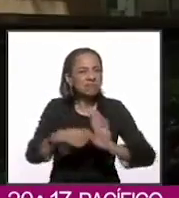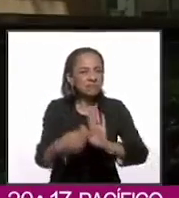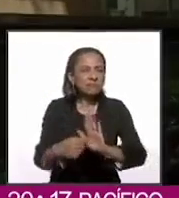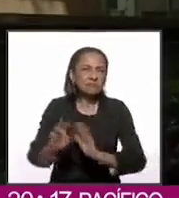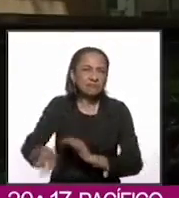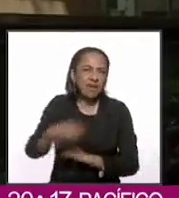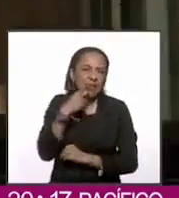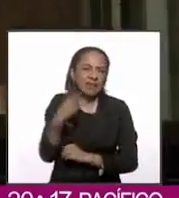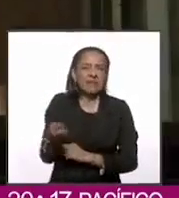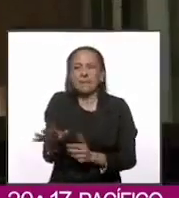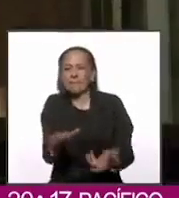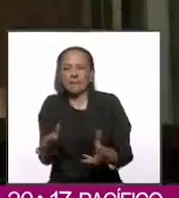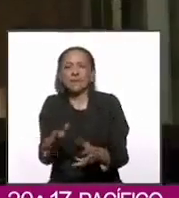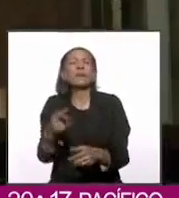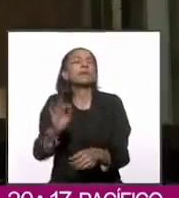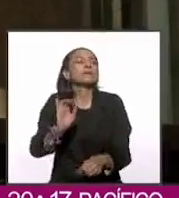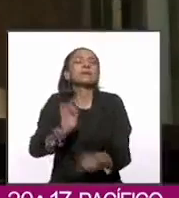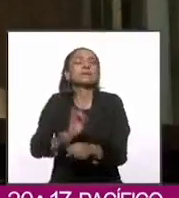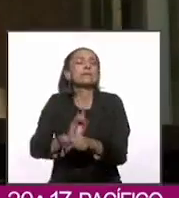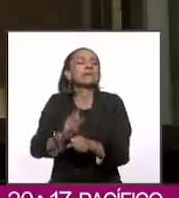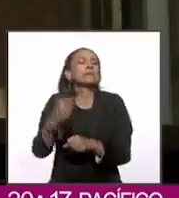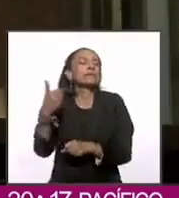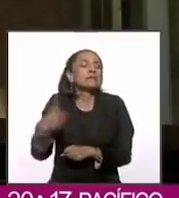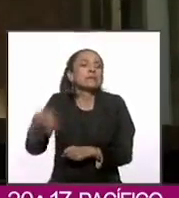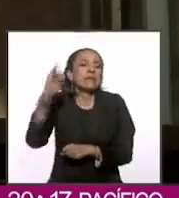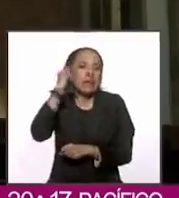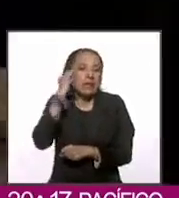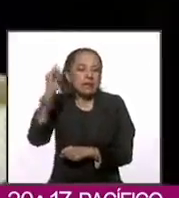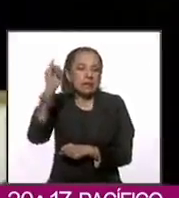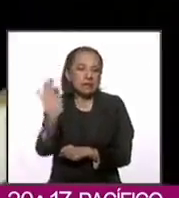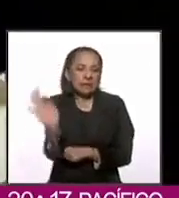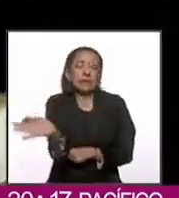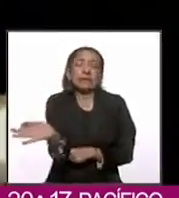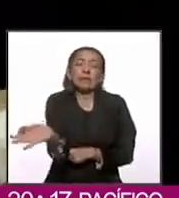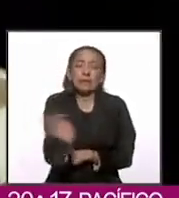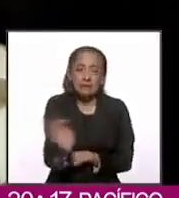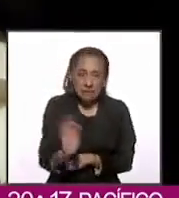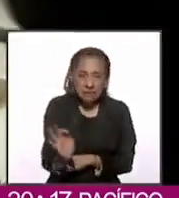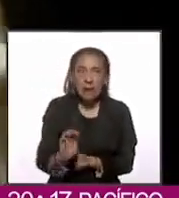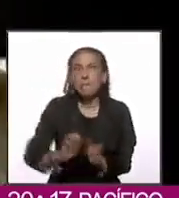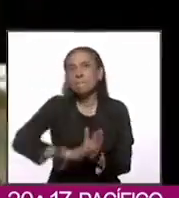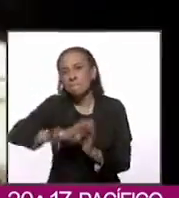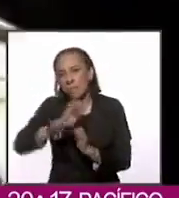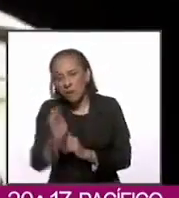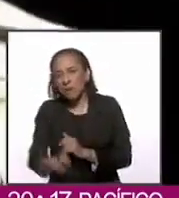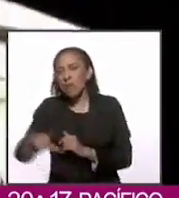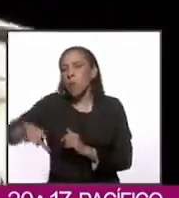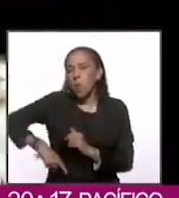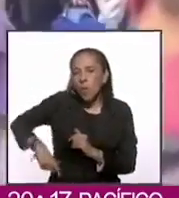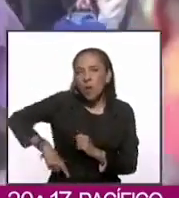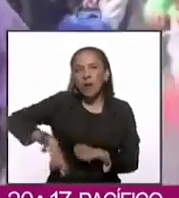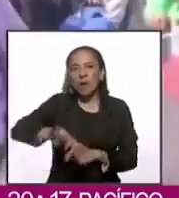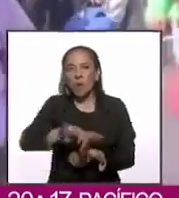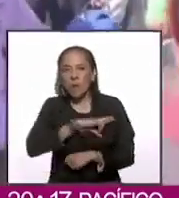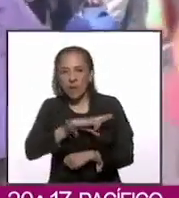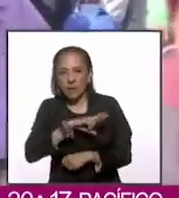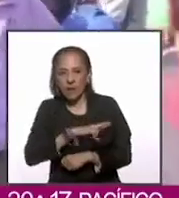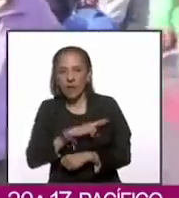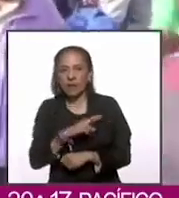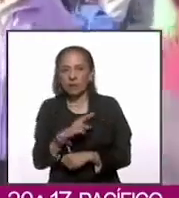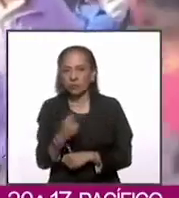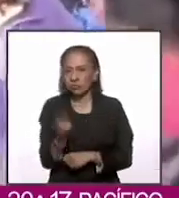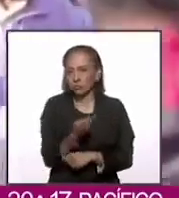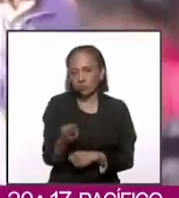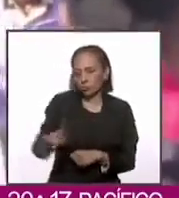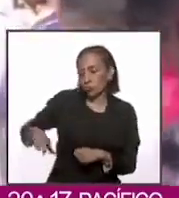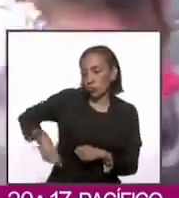un contrafactual de qué hubiera pasado si las transferencias que se hacen, ya sean públicas o privadas. Digo, existen dos tipos. Las públicas son